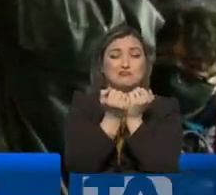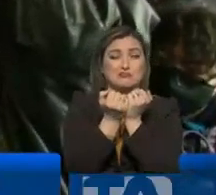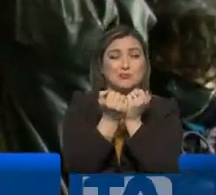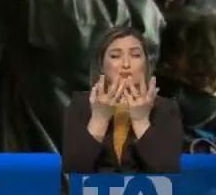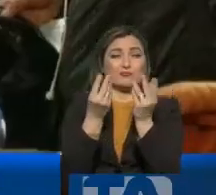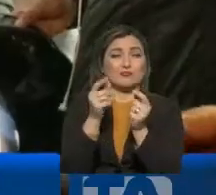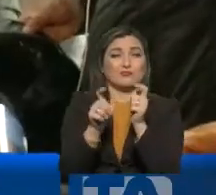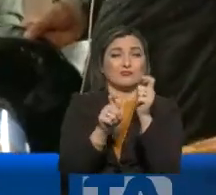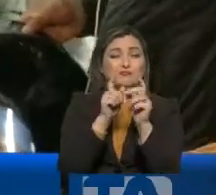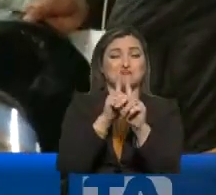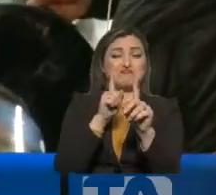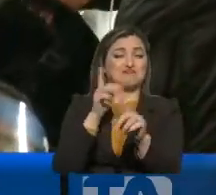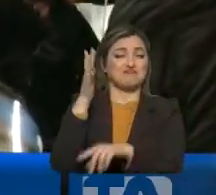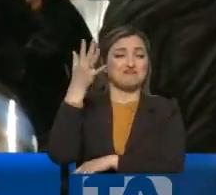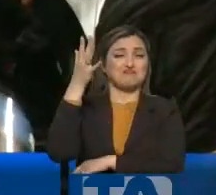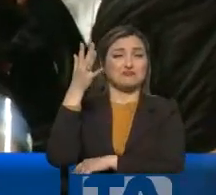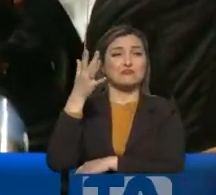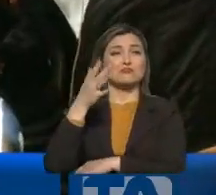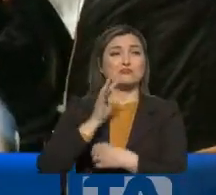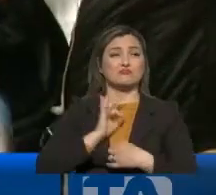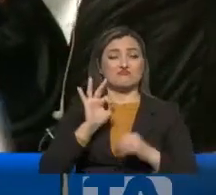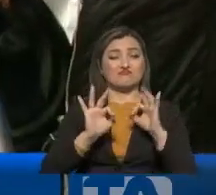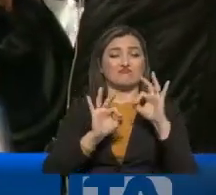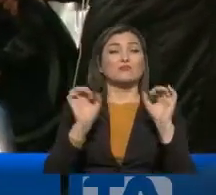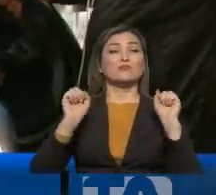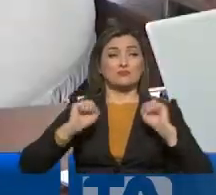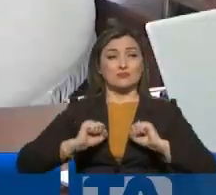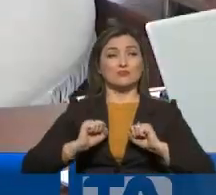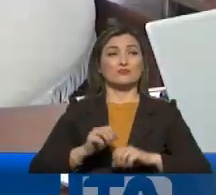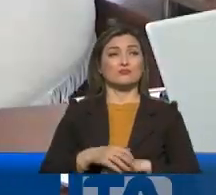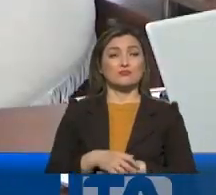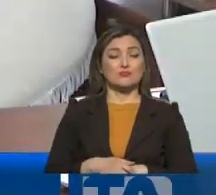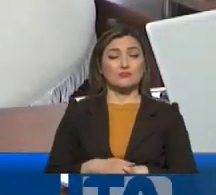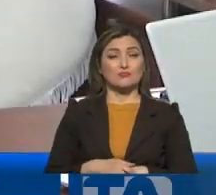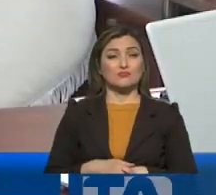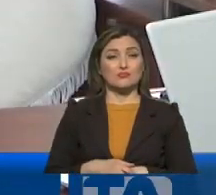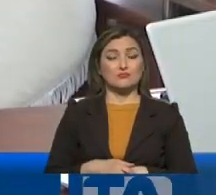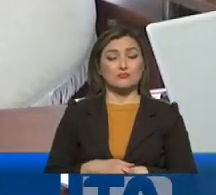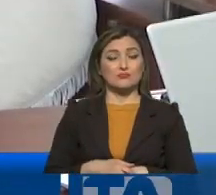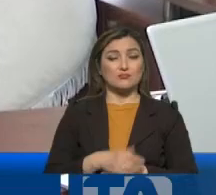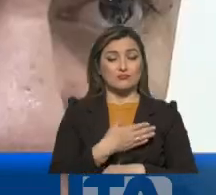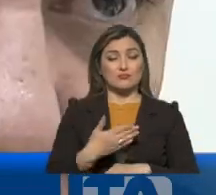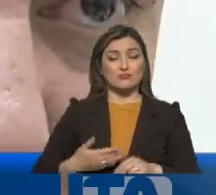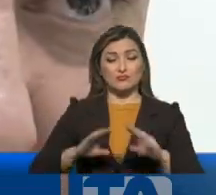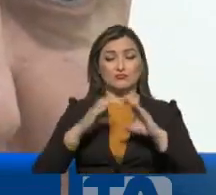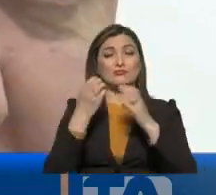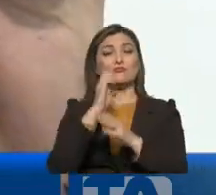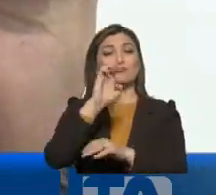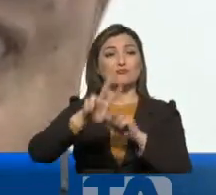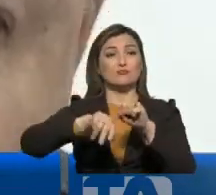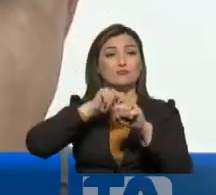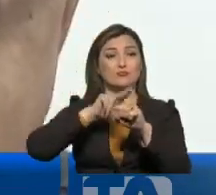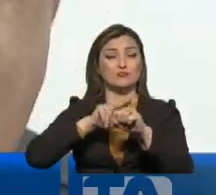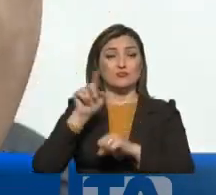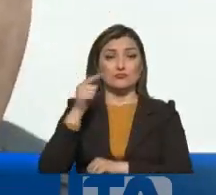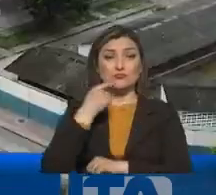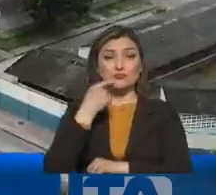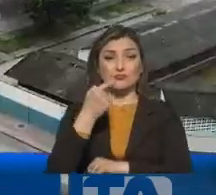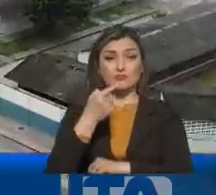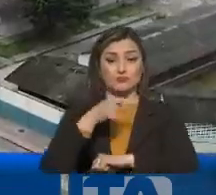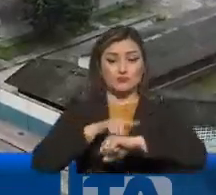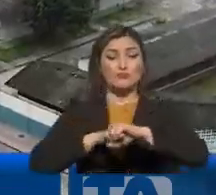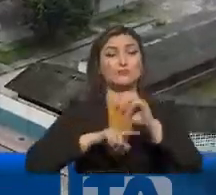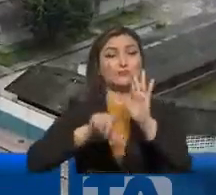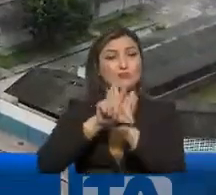nulo y una alarmante posibilidad de que se dé un incremento de contagios de allí que el presidente del coe nacional juan zapata asegura que el toque de